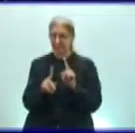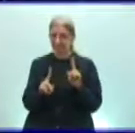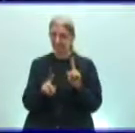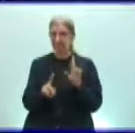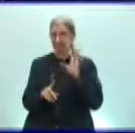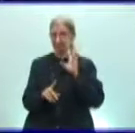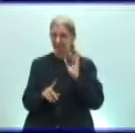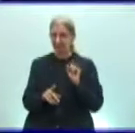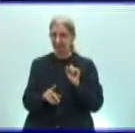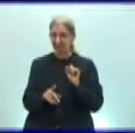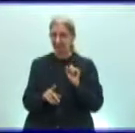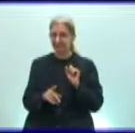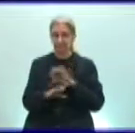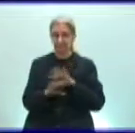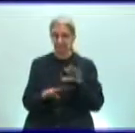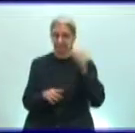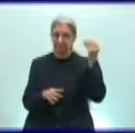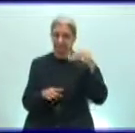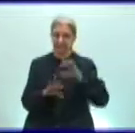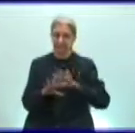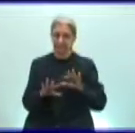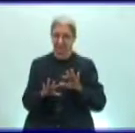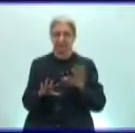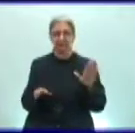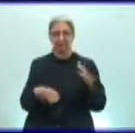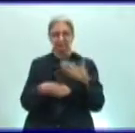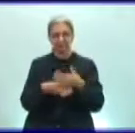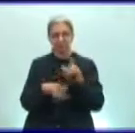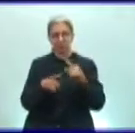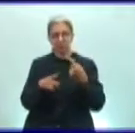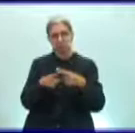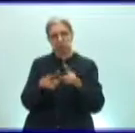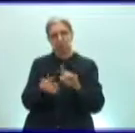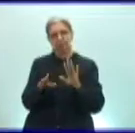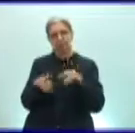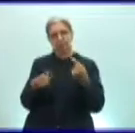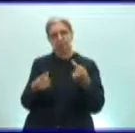conocen. Vamos entonces a concluir este ejercicio y a ver otros. Continuamos.